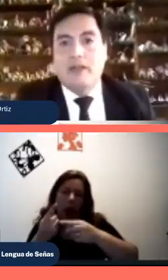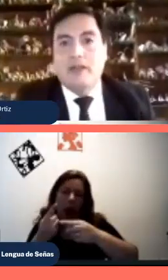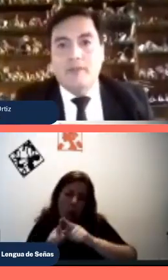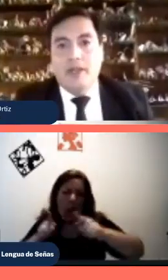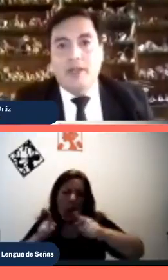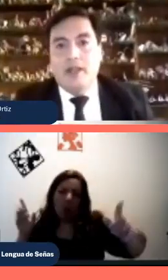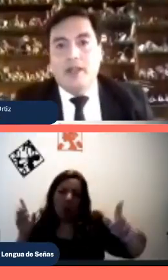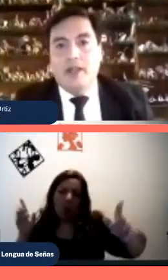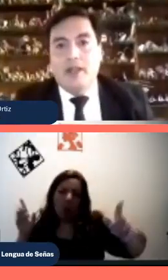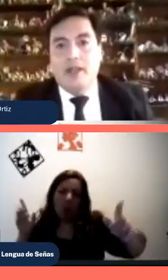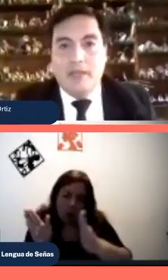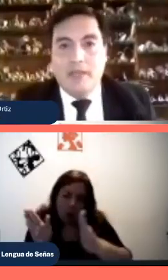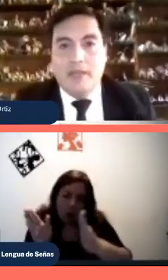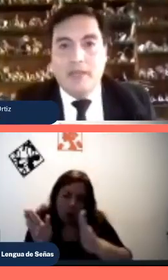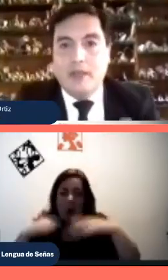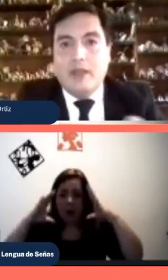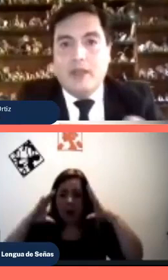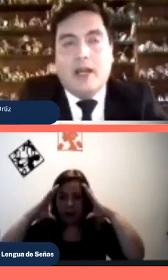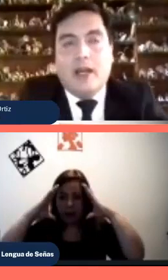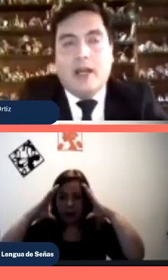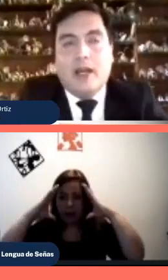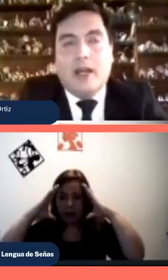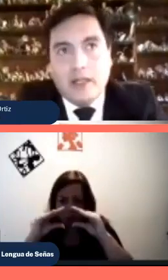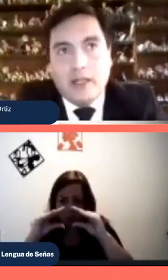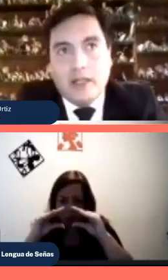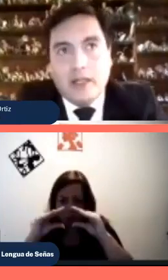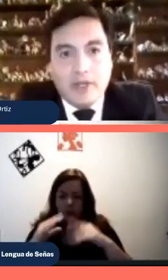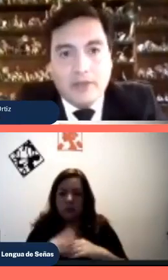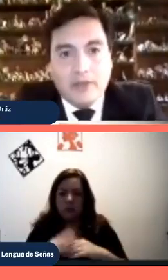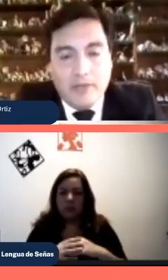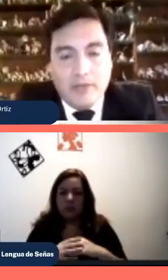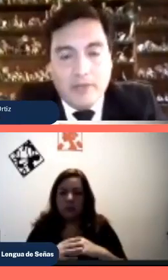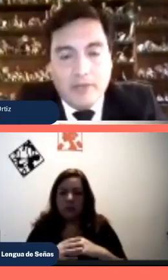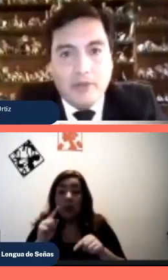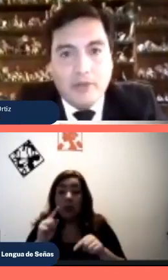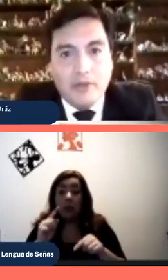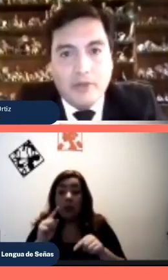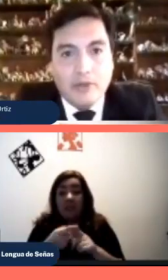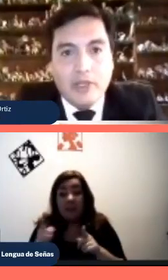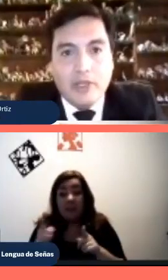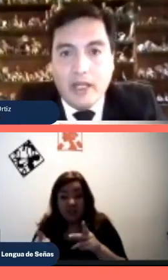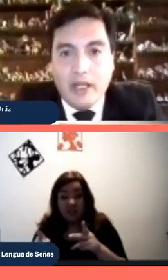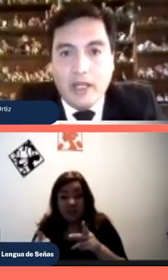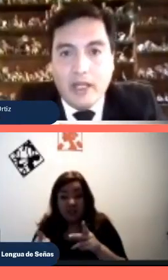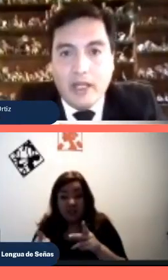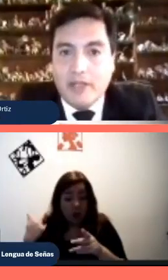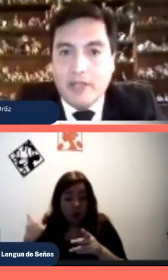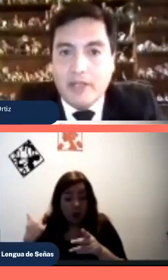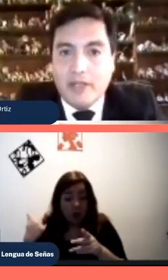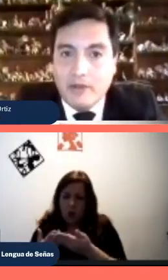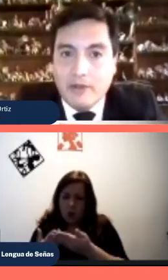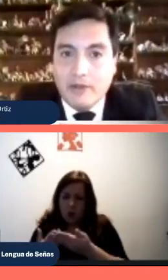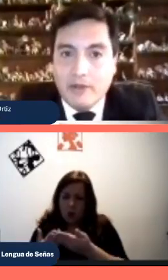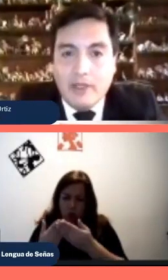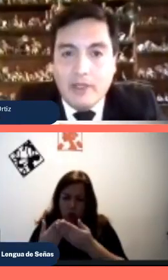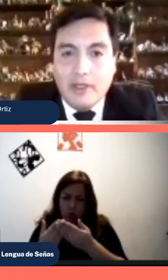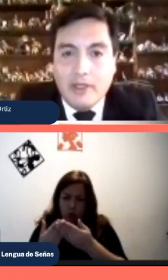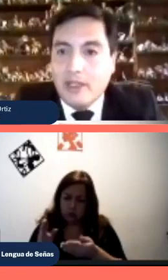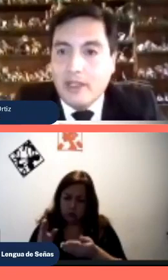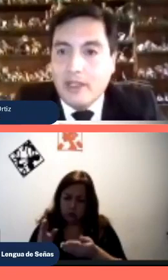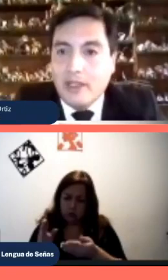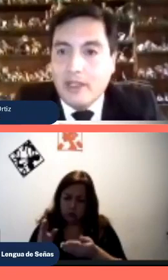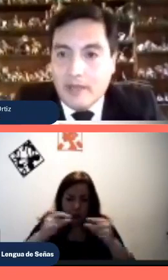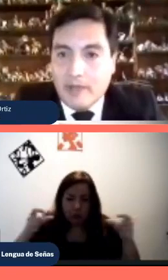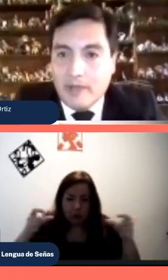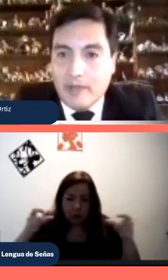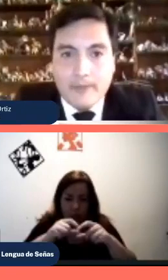cabeza meridianamente pequeña. Hasta hace unas pocas semanas salió un estudio de restos de plesiosaurio en el